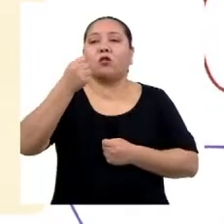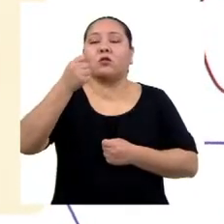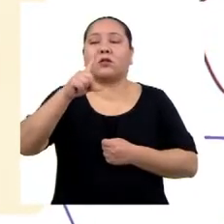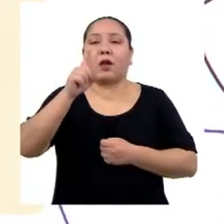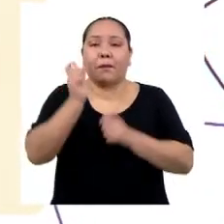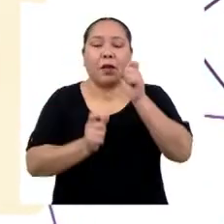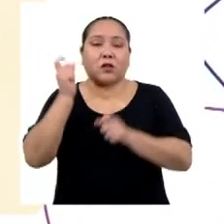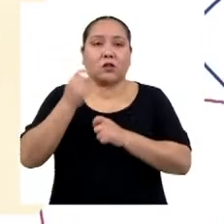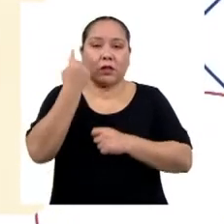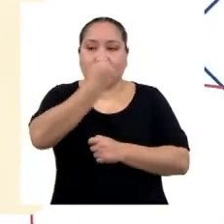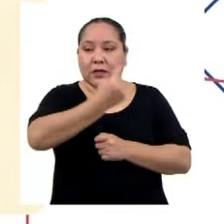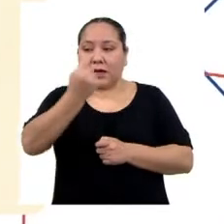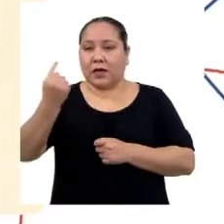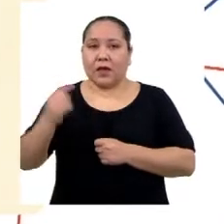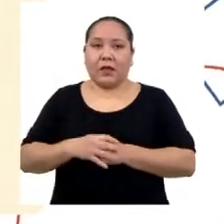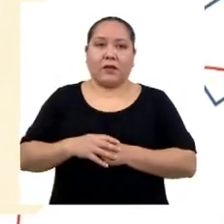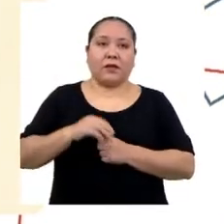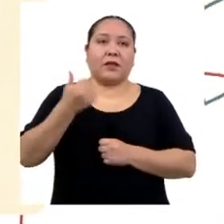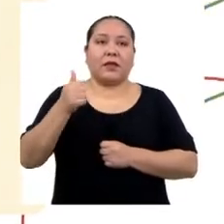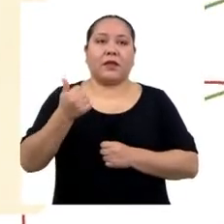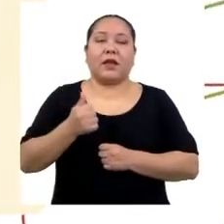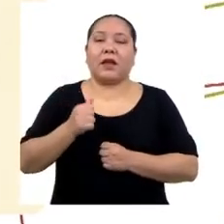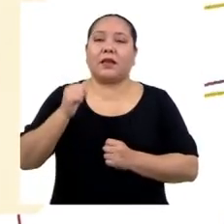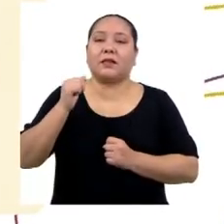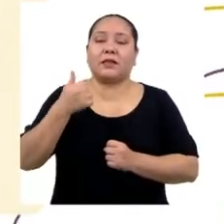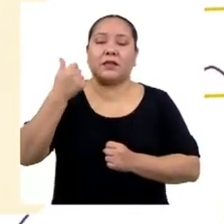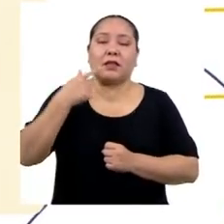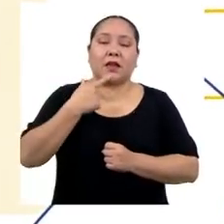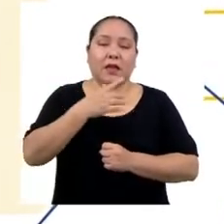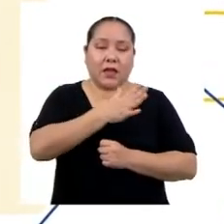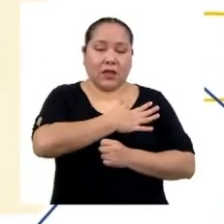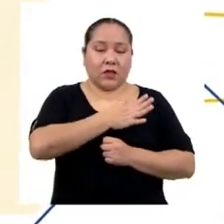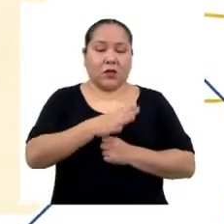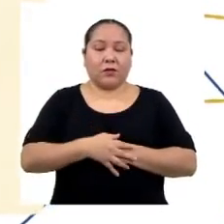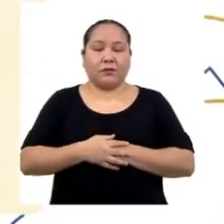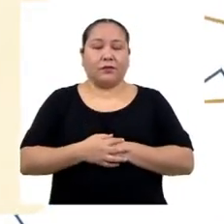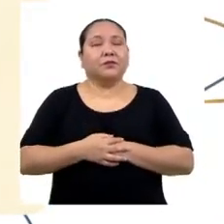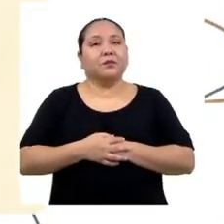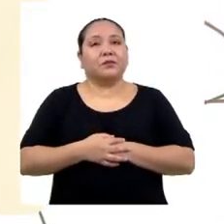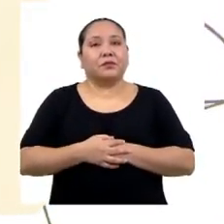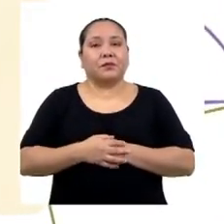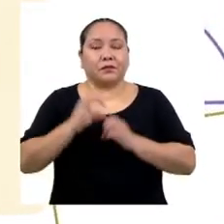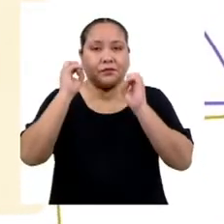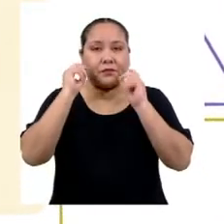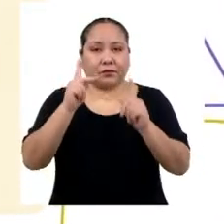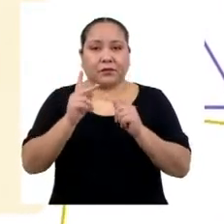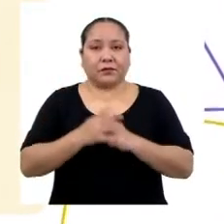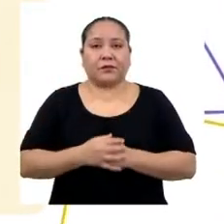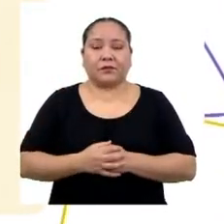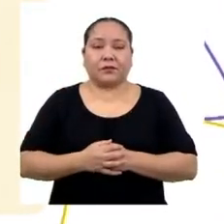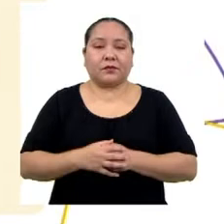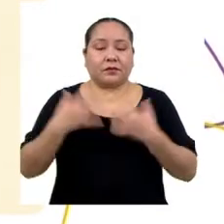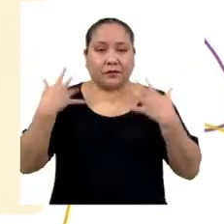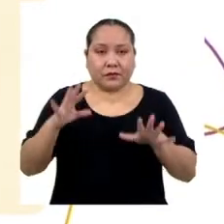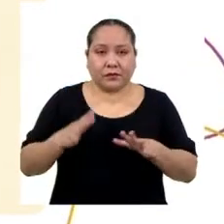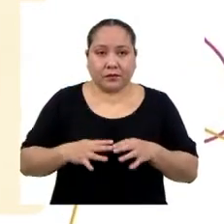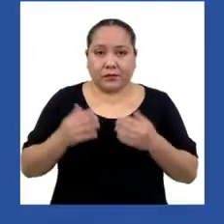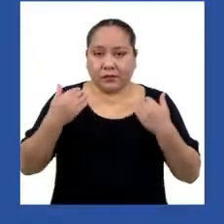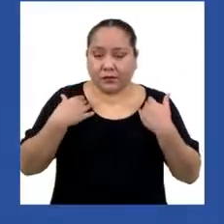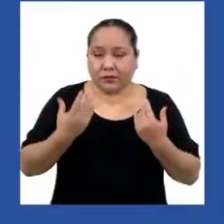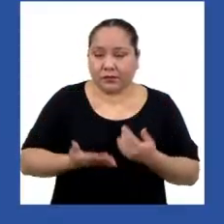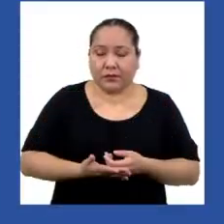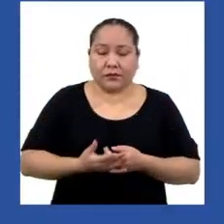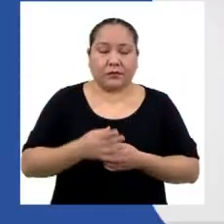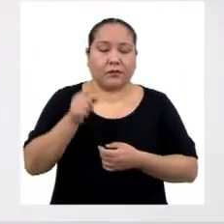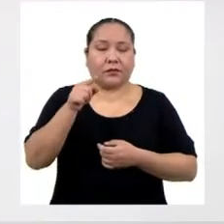de cada grado y 10 de quinto de secundaria. Muy bien, ahora que ya tenemos